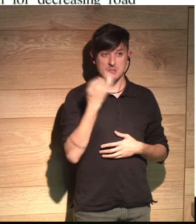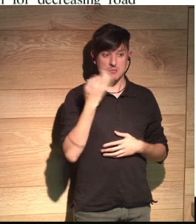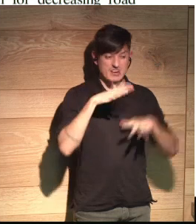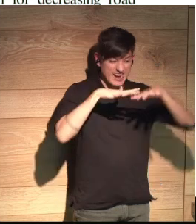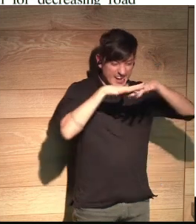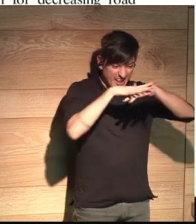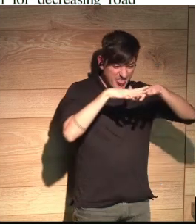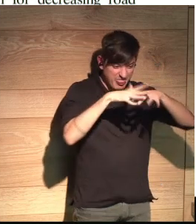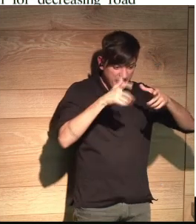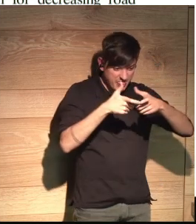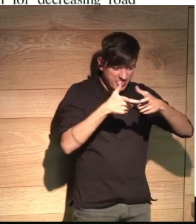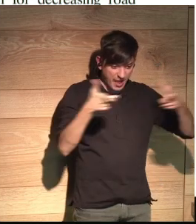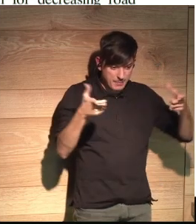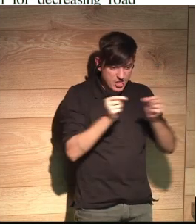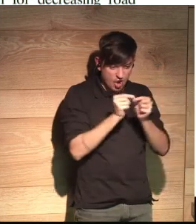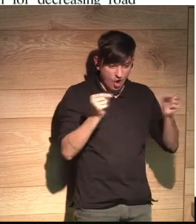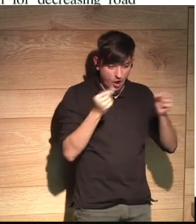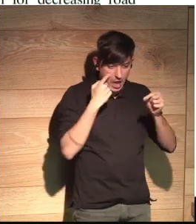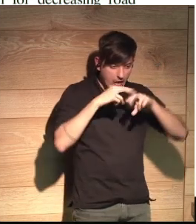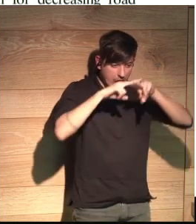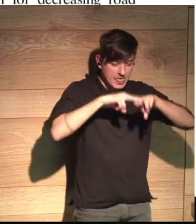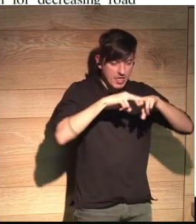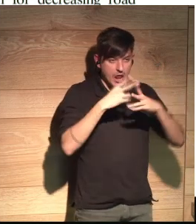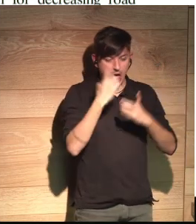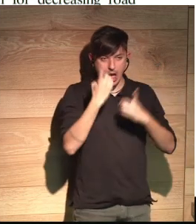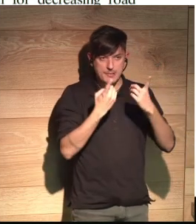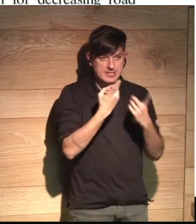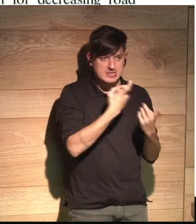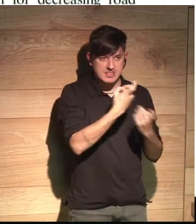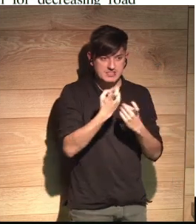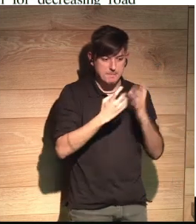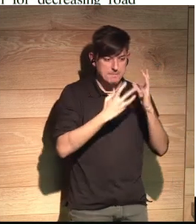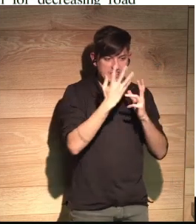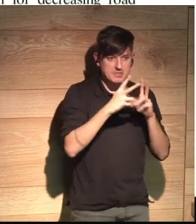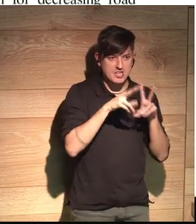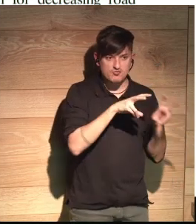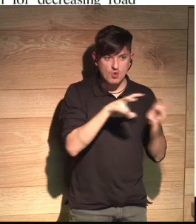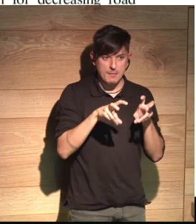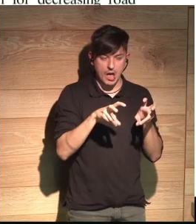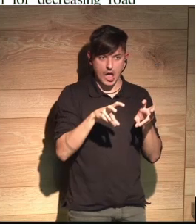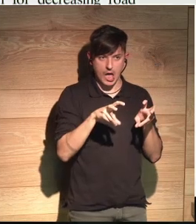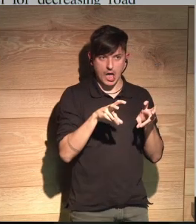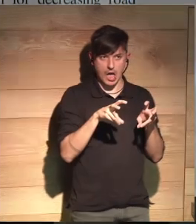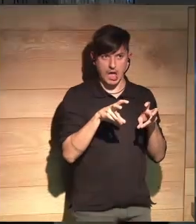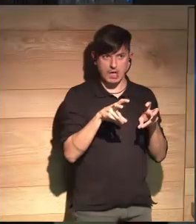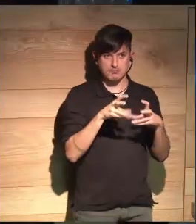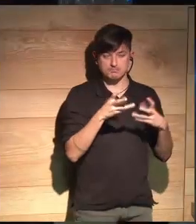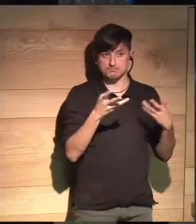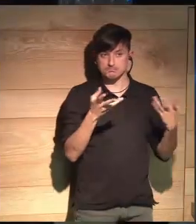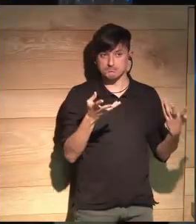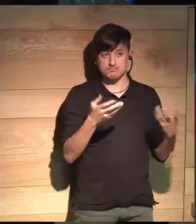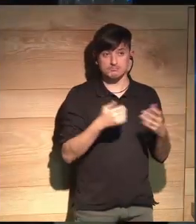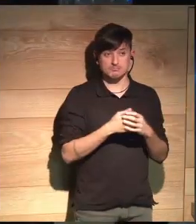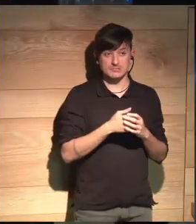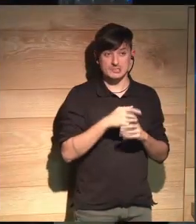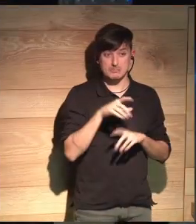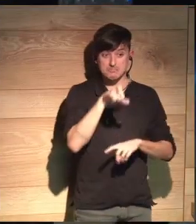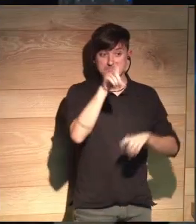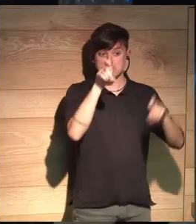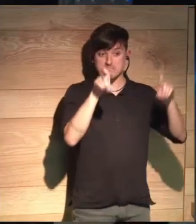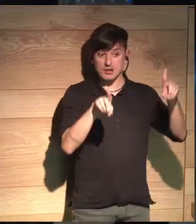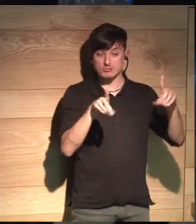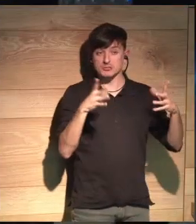analizarlo a veces decimos necesitamos nuevas matemáticas como lo llamamos para analizar todo esto y la pregunta